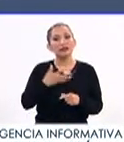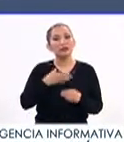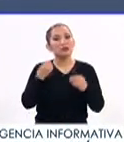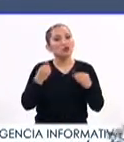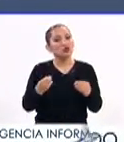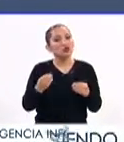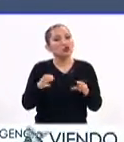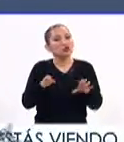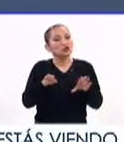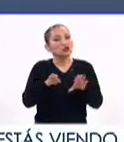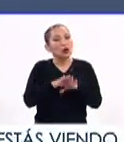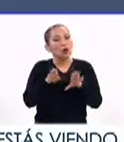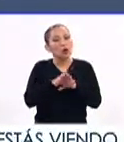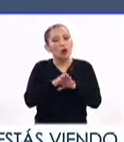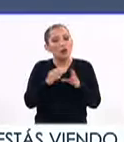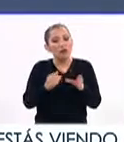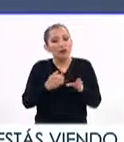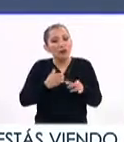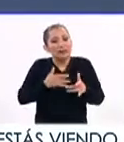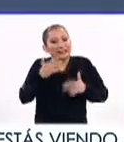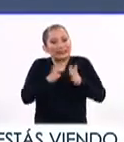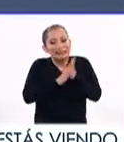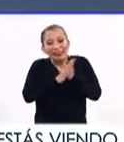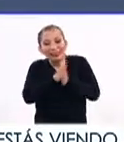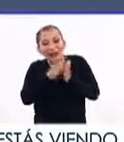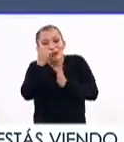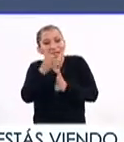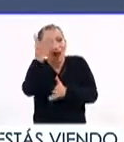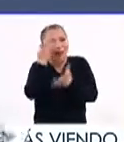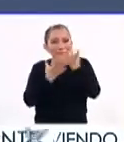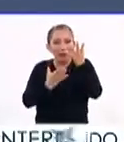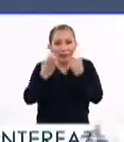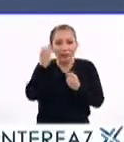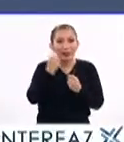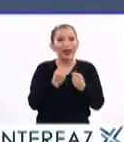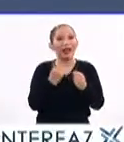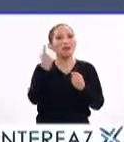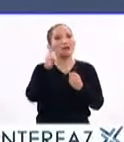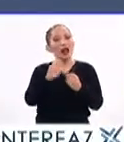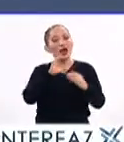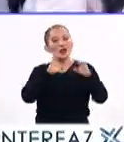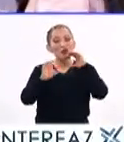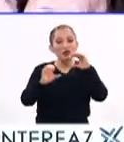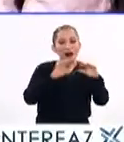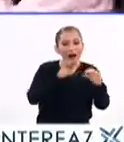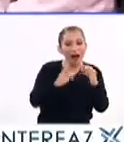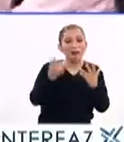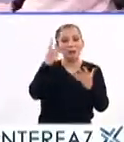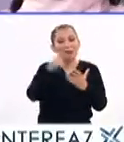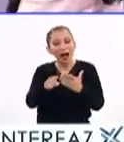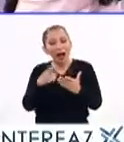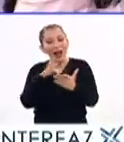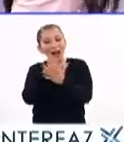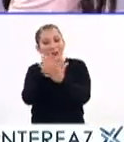muchos como entusiasmo para aprender y para comunicar y para